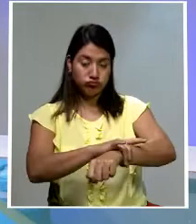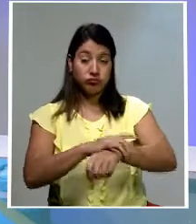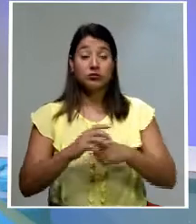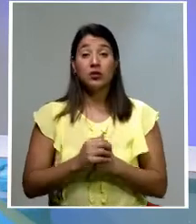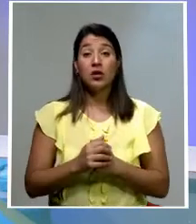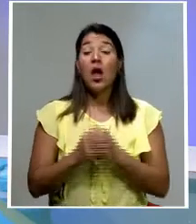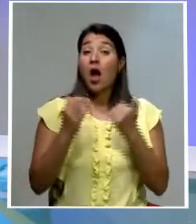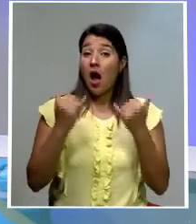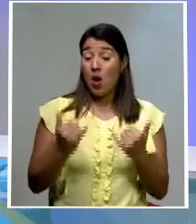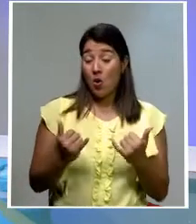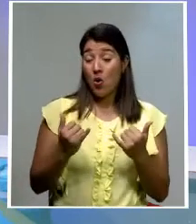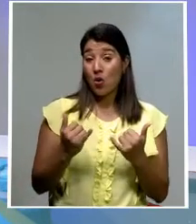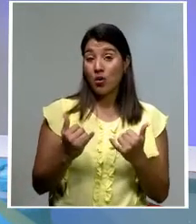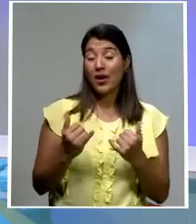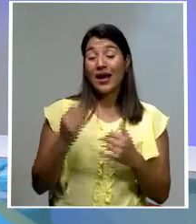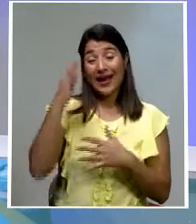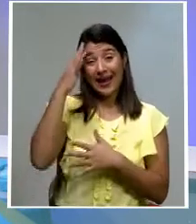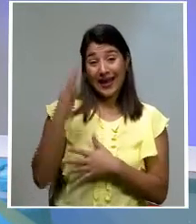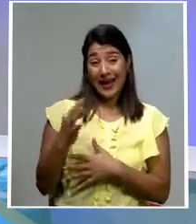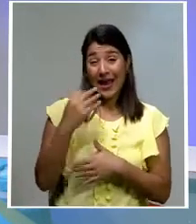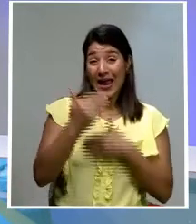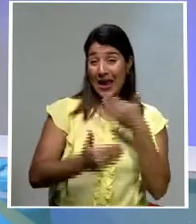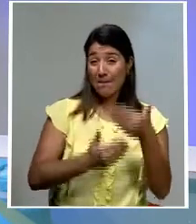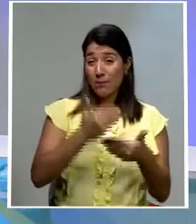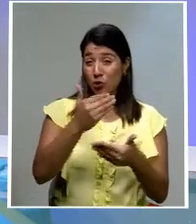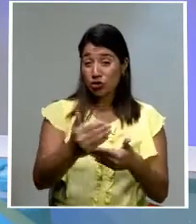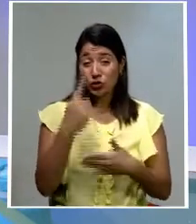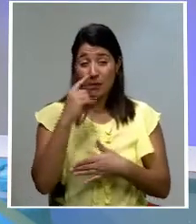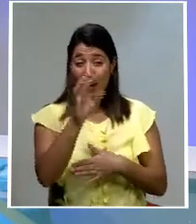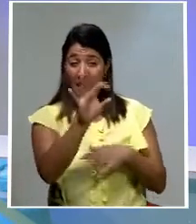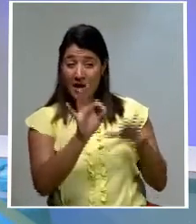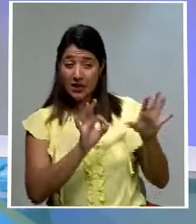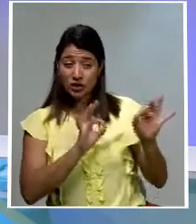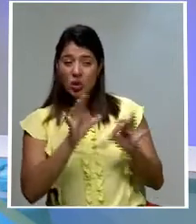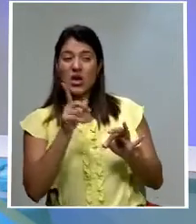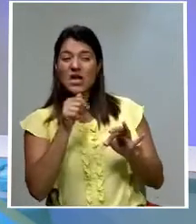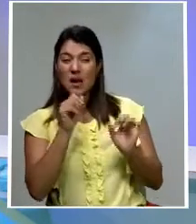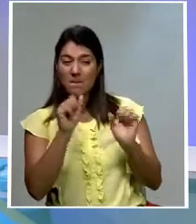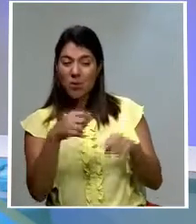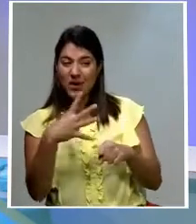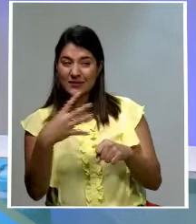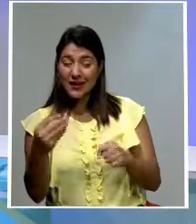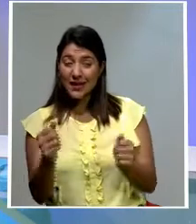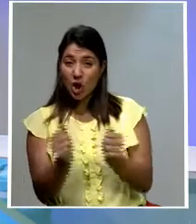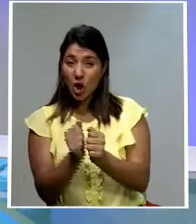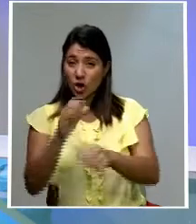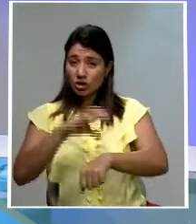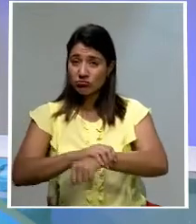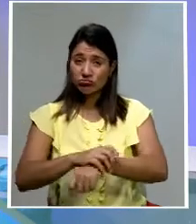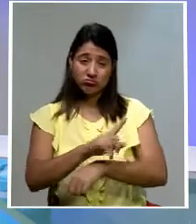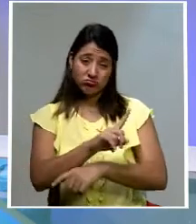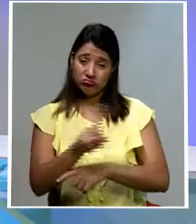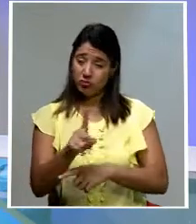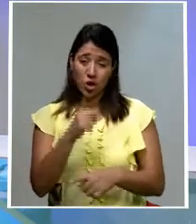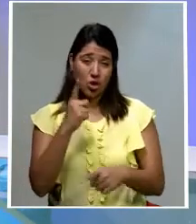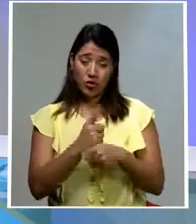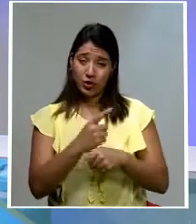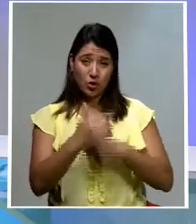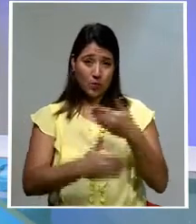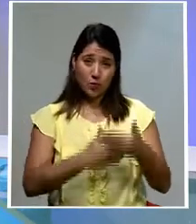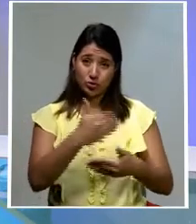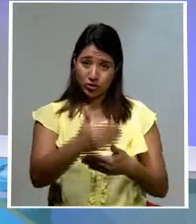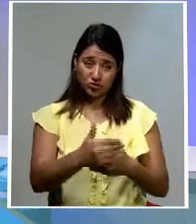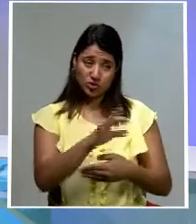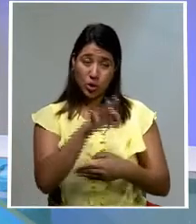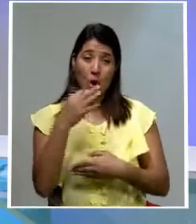el proceso para selección para este beneficio no es el adecuado y que además, obviamente, el sistema de